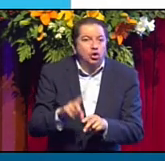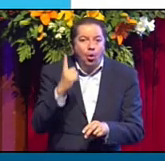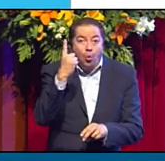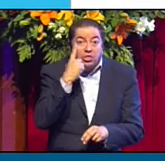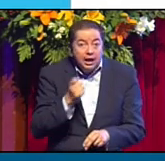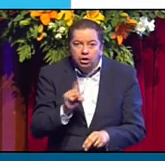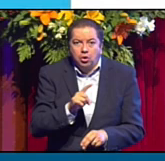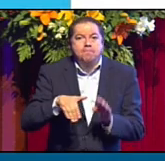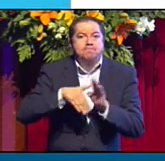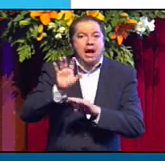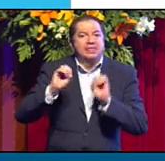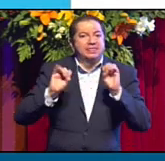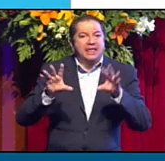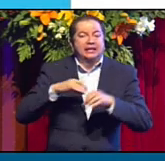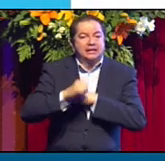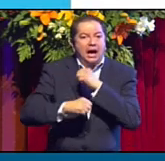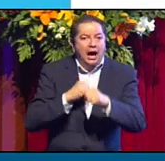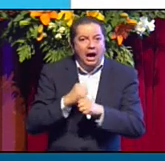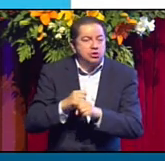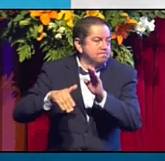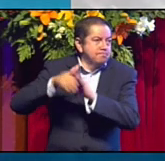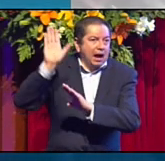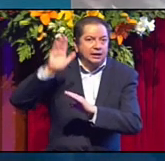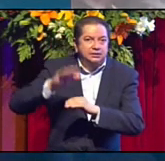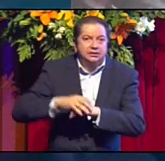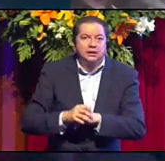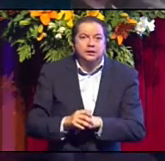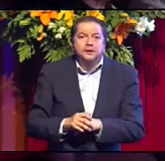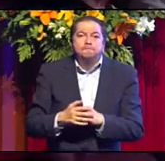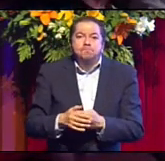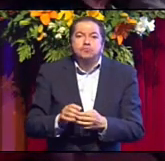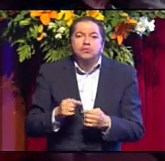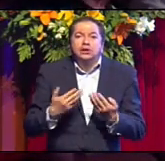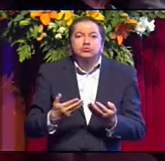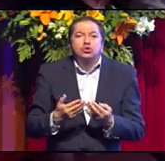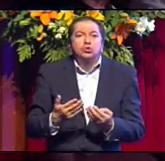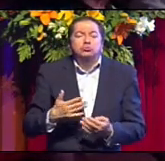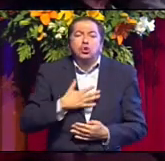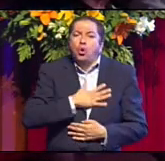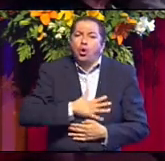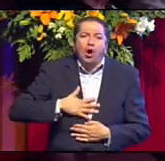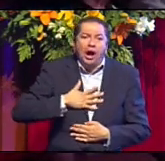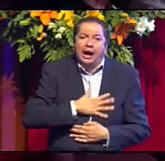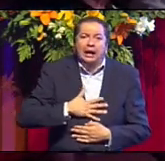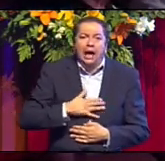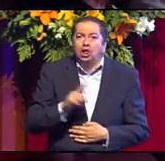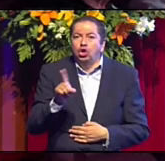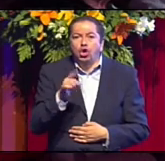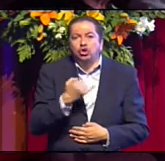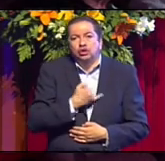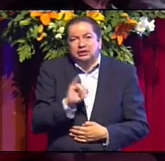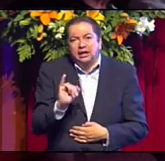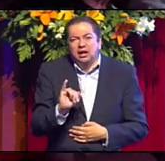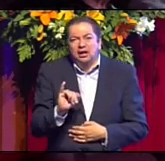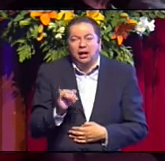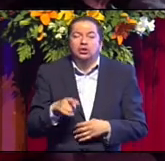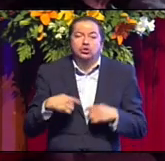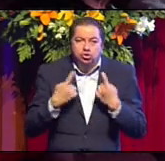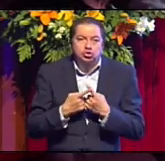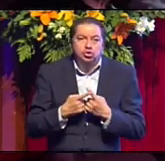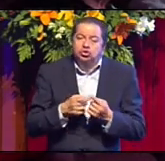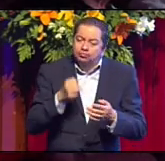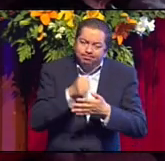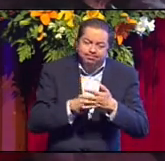10 años, donde efectivamente, más allá del agrado o del desagrado, hemos trabajado con todos. Y eso es algo